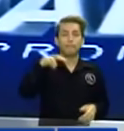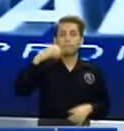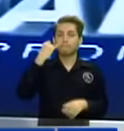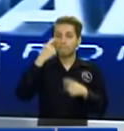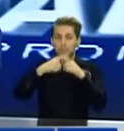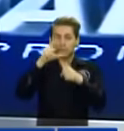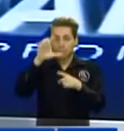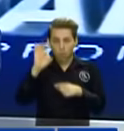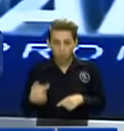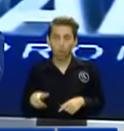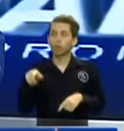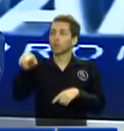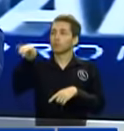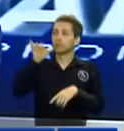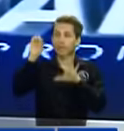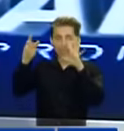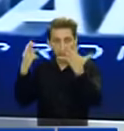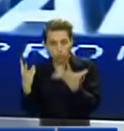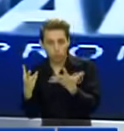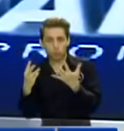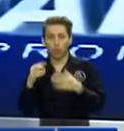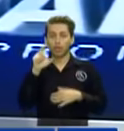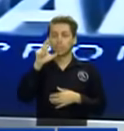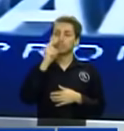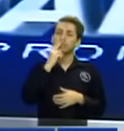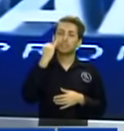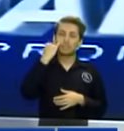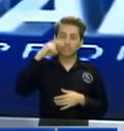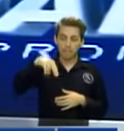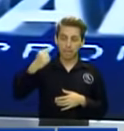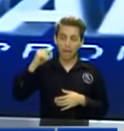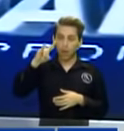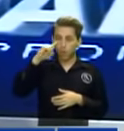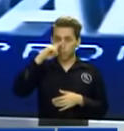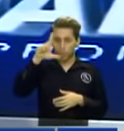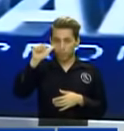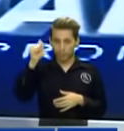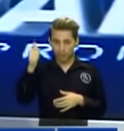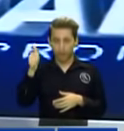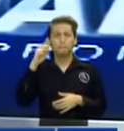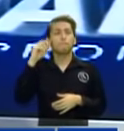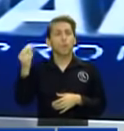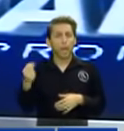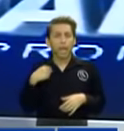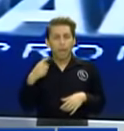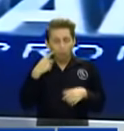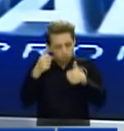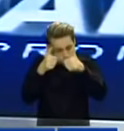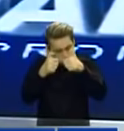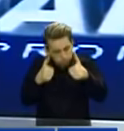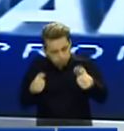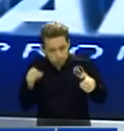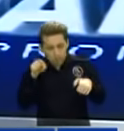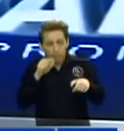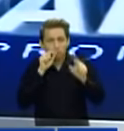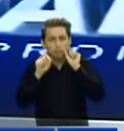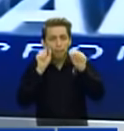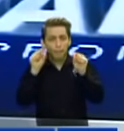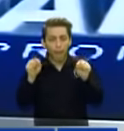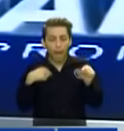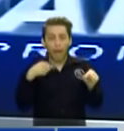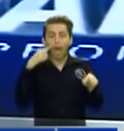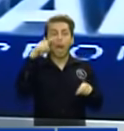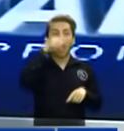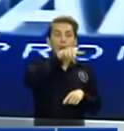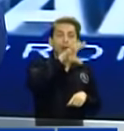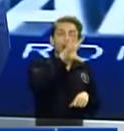Zona 18. ¿Por qué? Porque dentro de este análisis epidemiológico que estamos viendo, hemos principiado a notar que hay